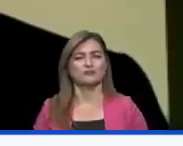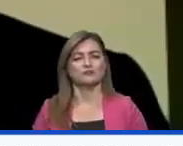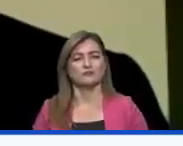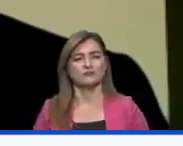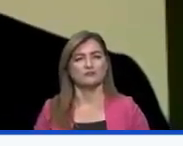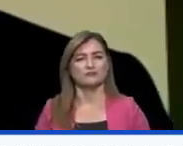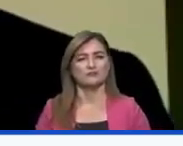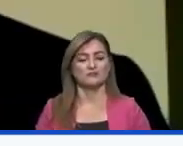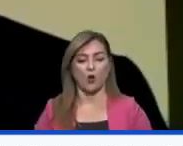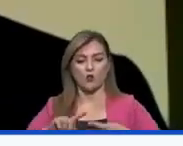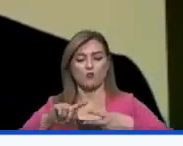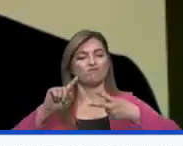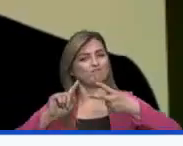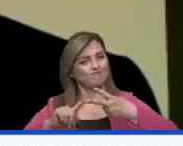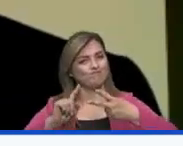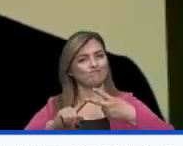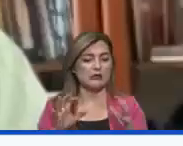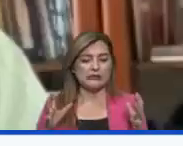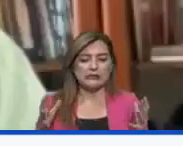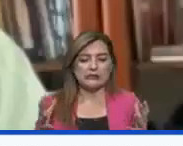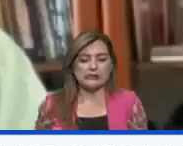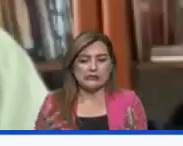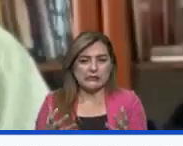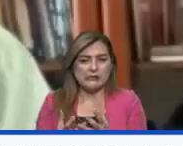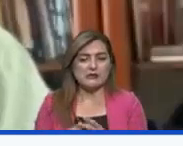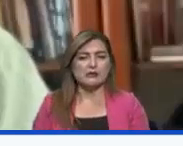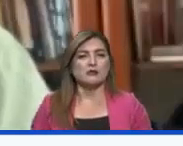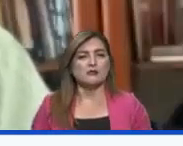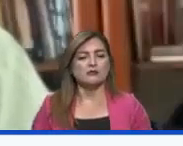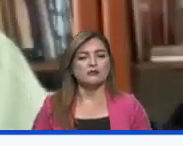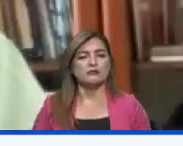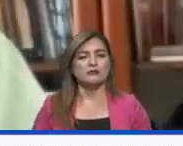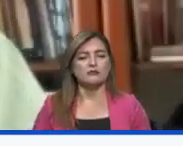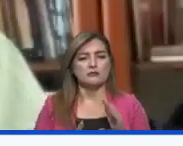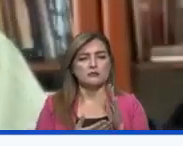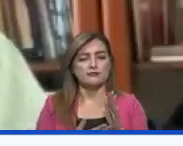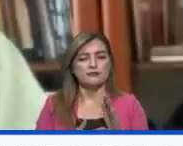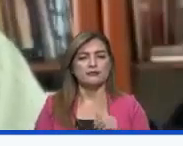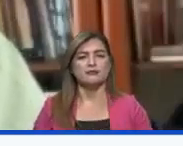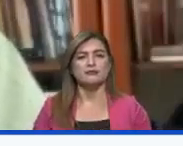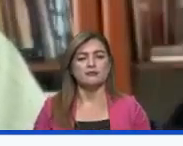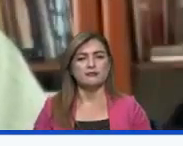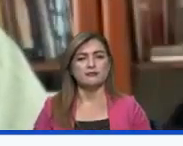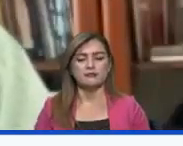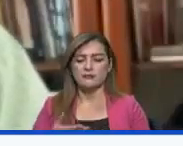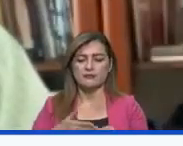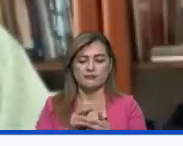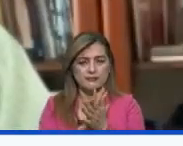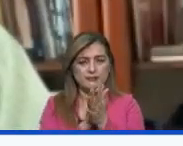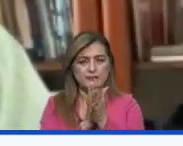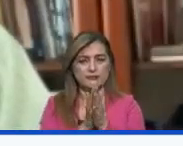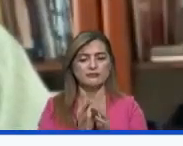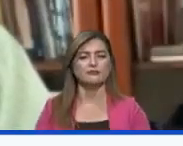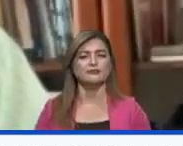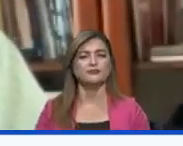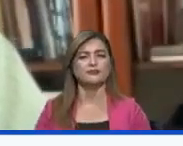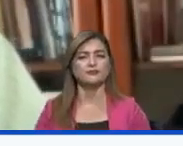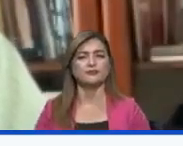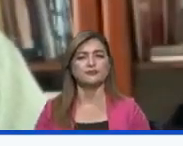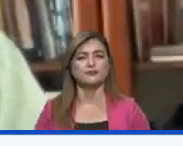Por otro lado, la oferta está restringida. Son un reflejo de la crisis energética mundial que está viviendo en este